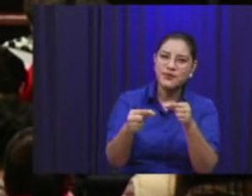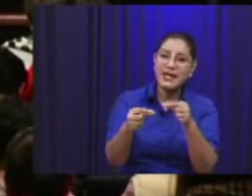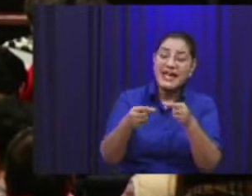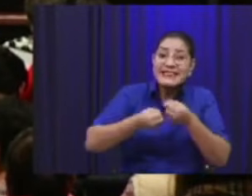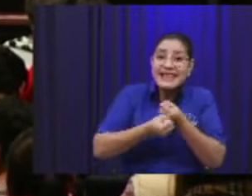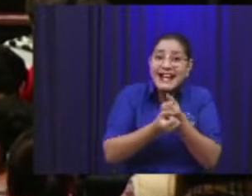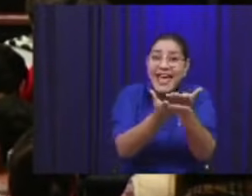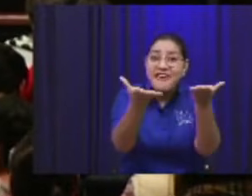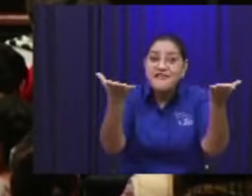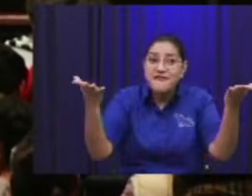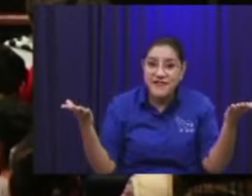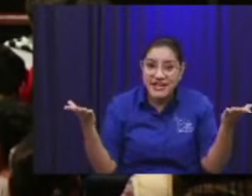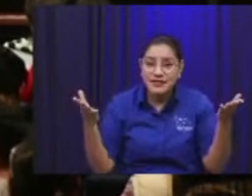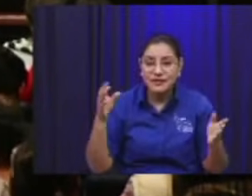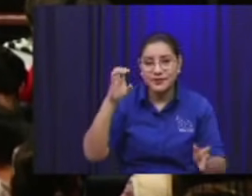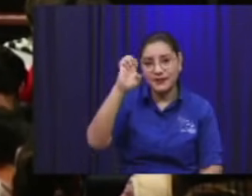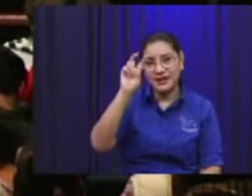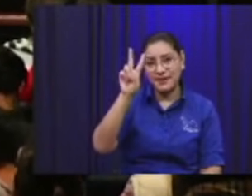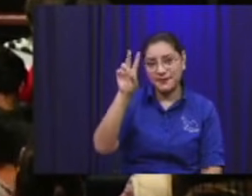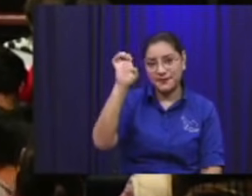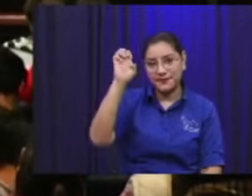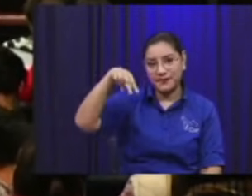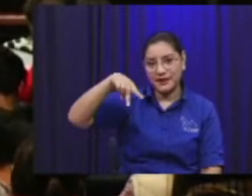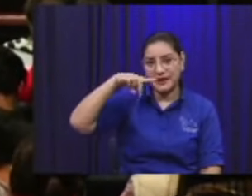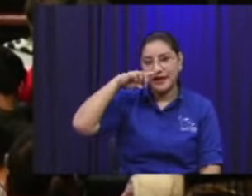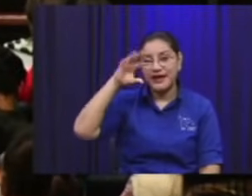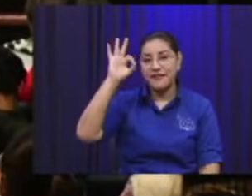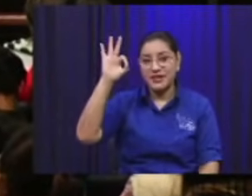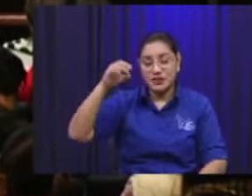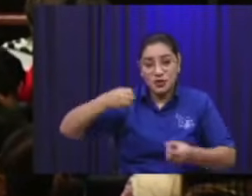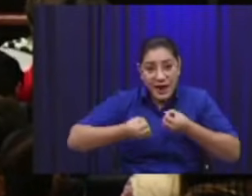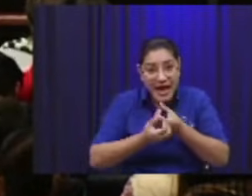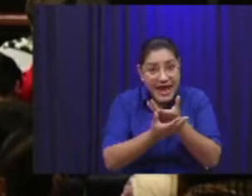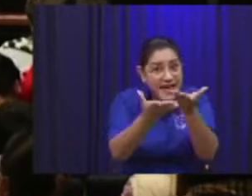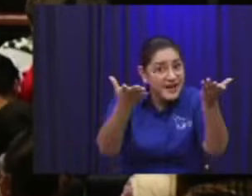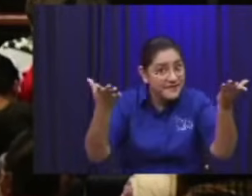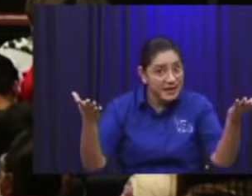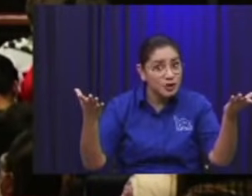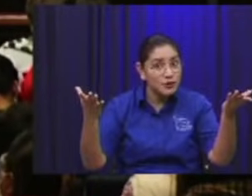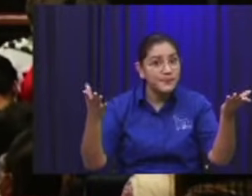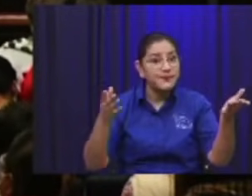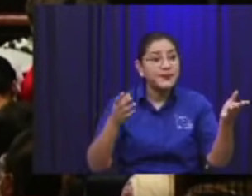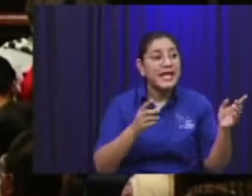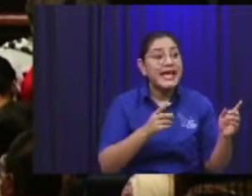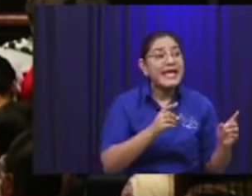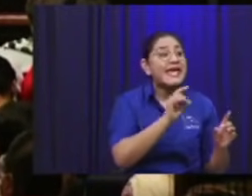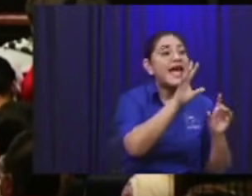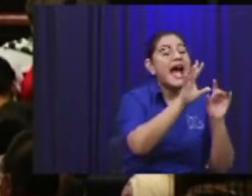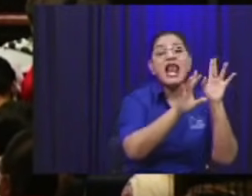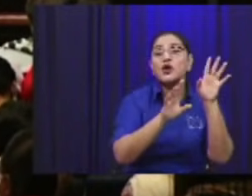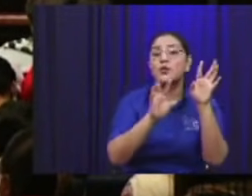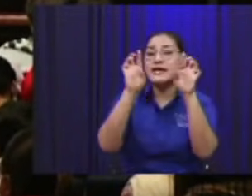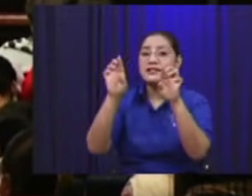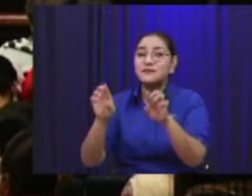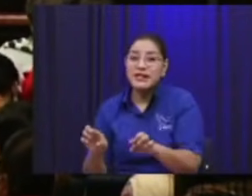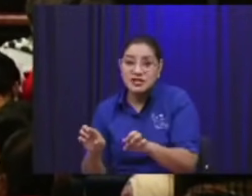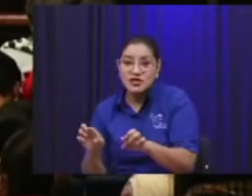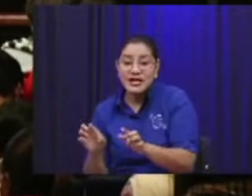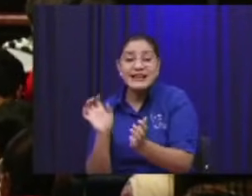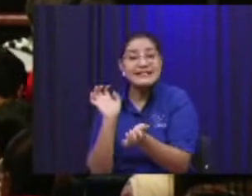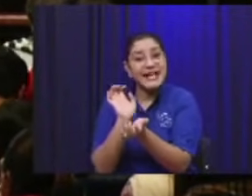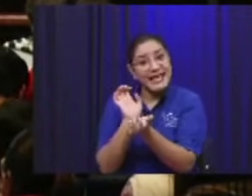evento tan esperado por algunos desafortunadamente no por todos pero por una buena